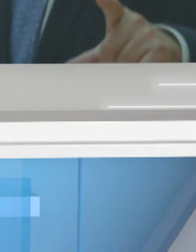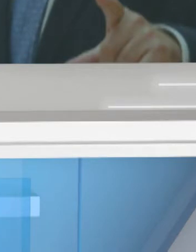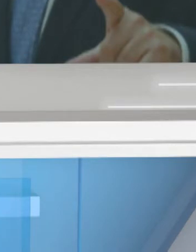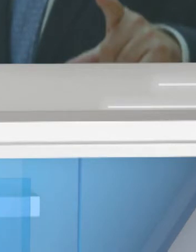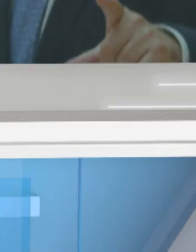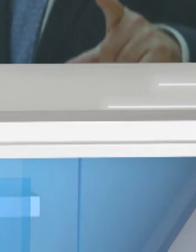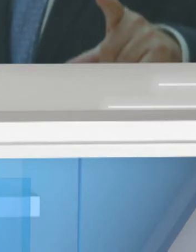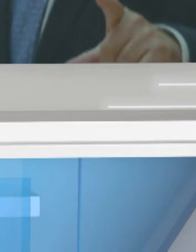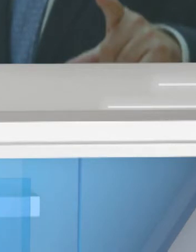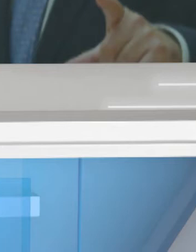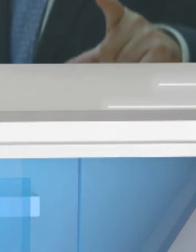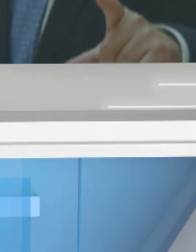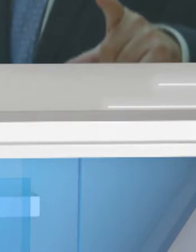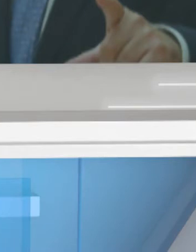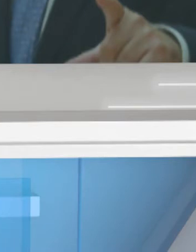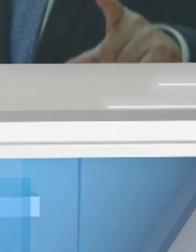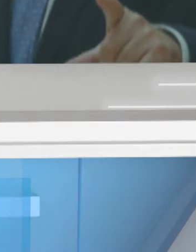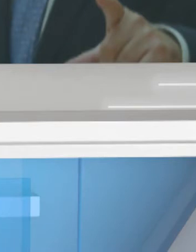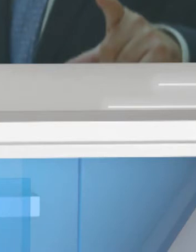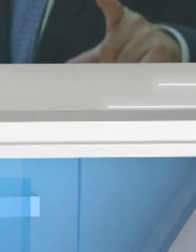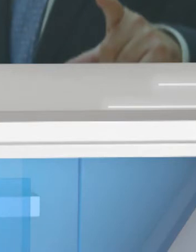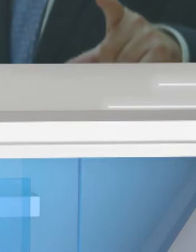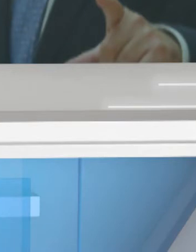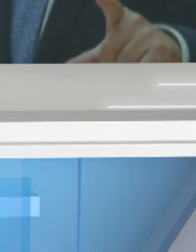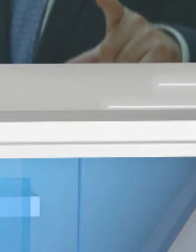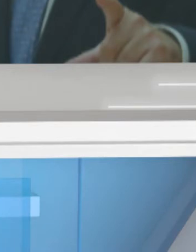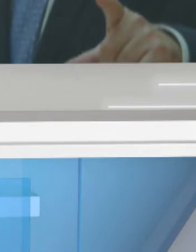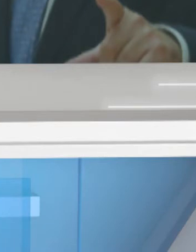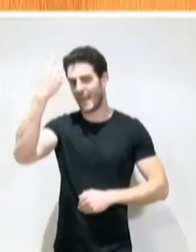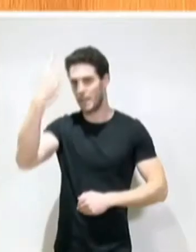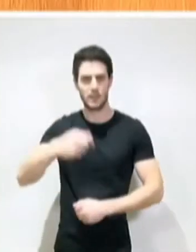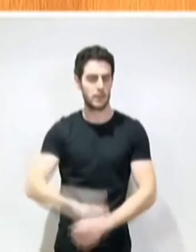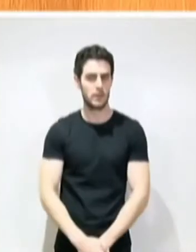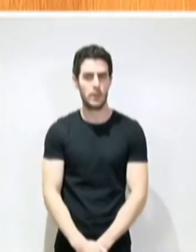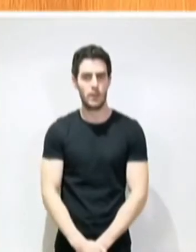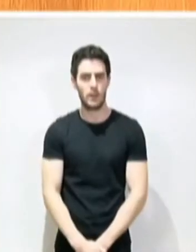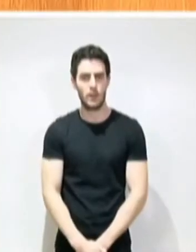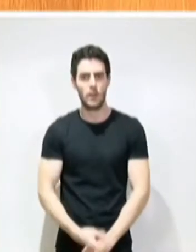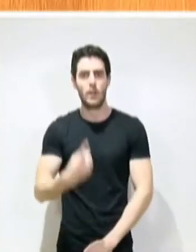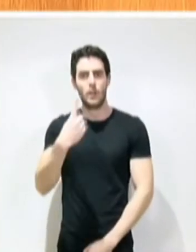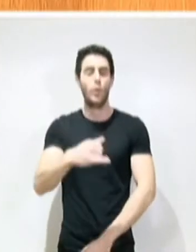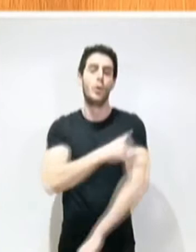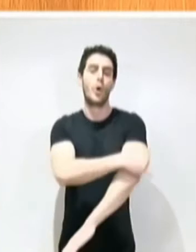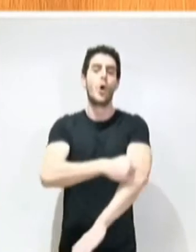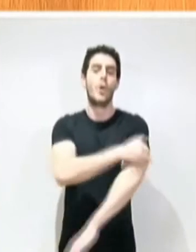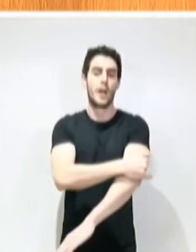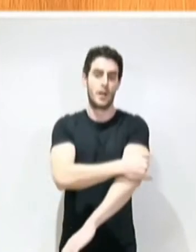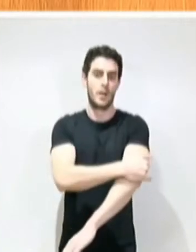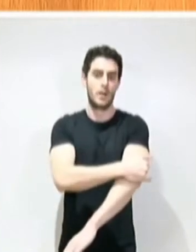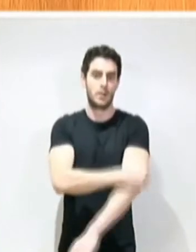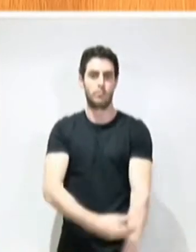a la que denominan como la reina roja un gobierno sumamente